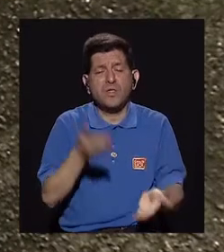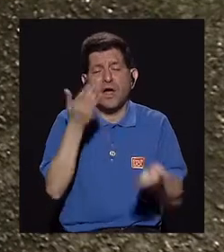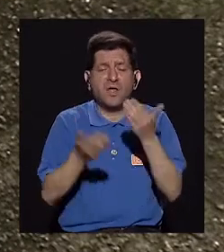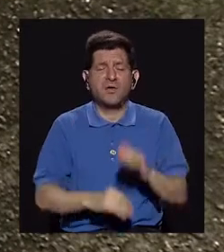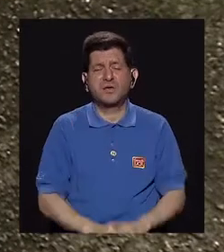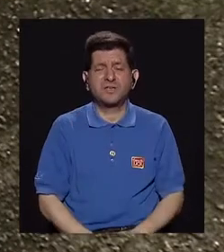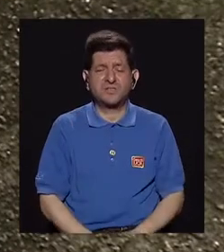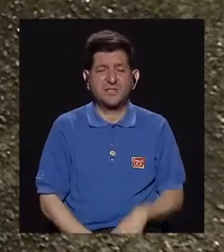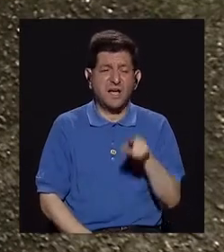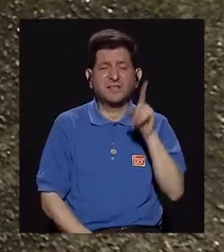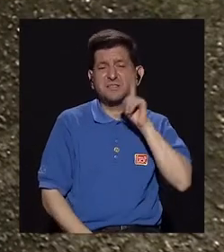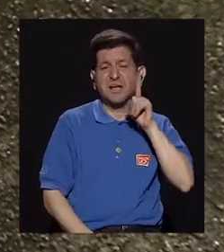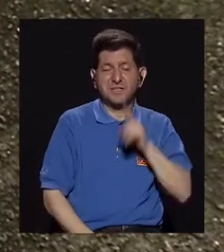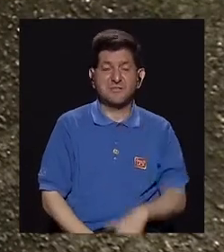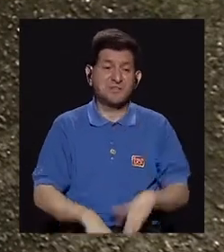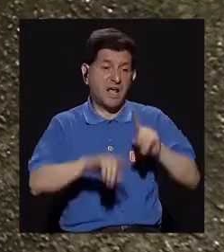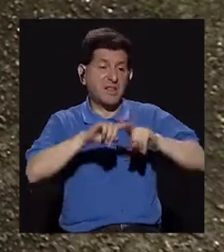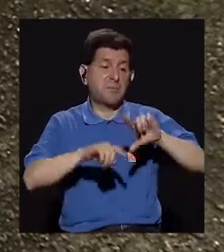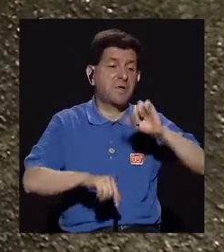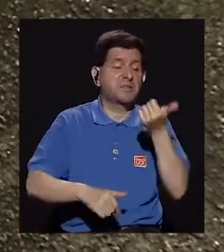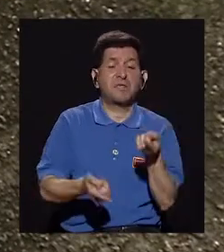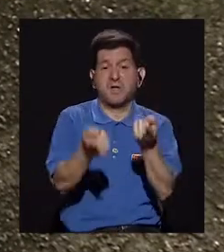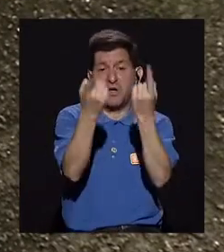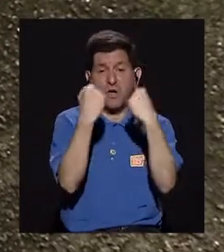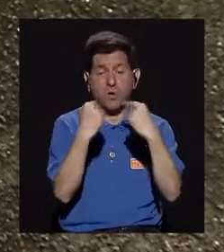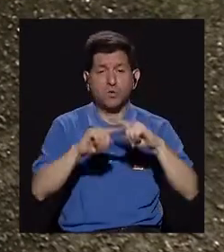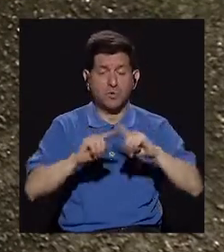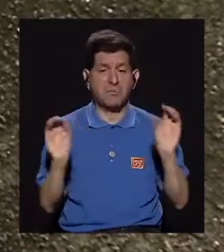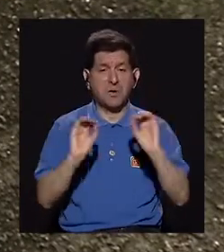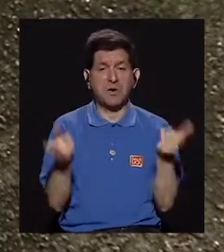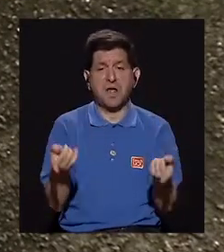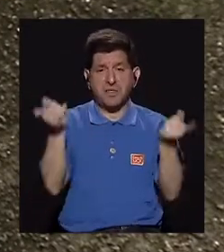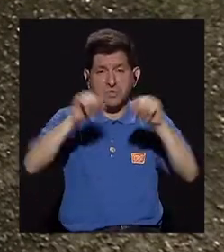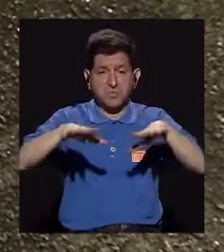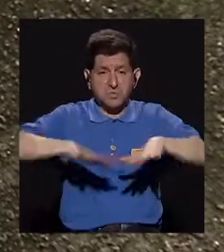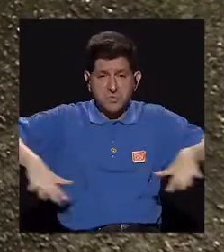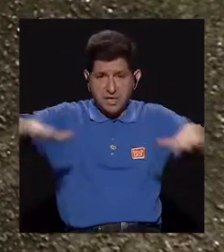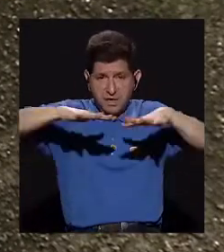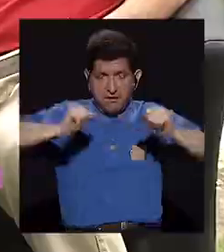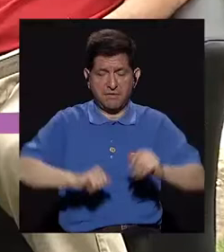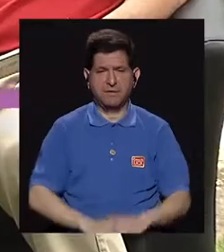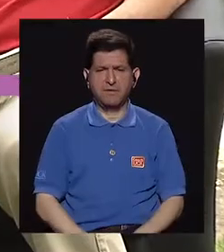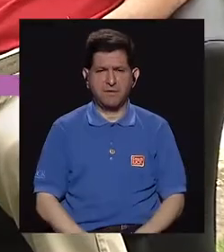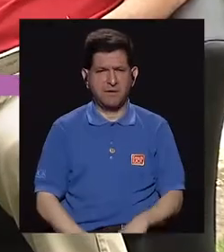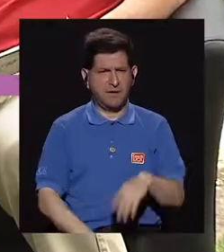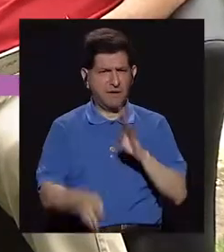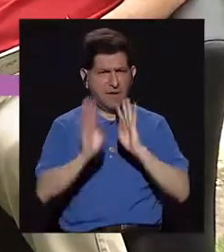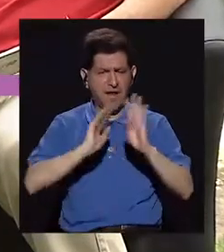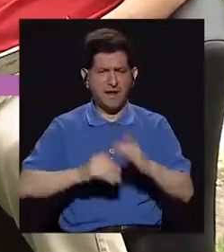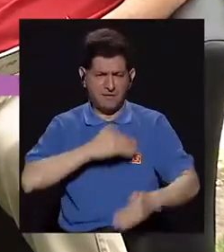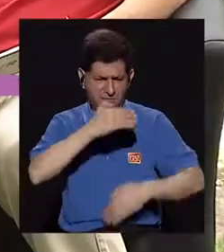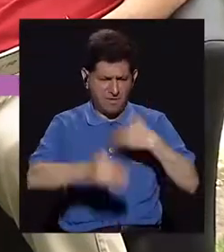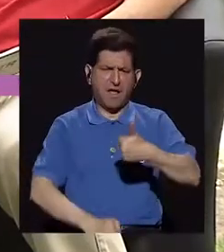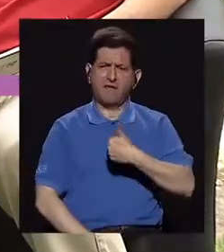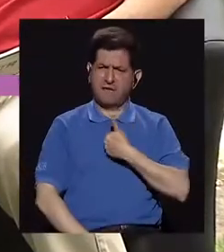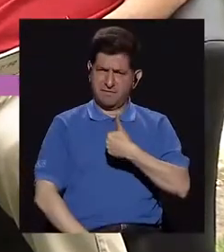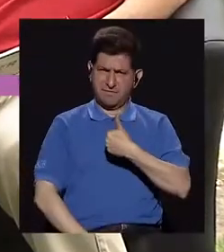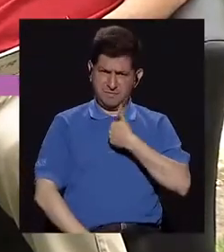Que depende de que venga alguien a cuidarlo, pero no pasa nada ahí. Y al hablar de